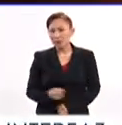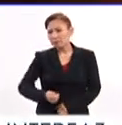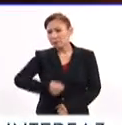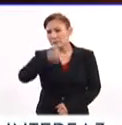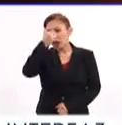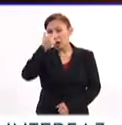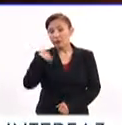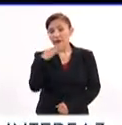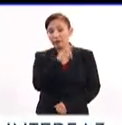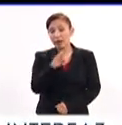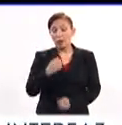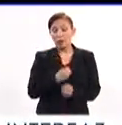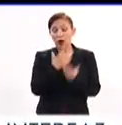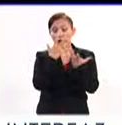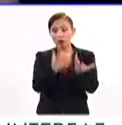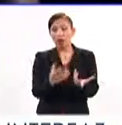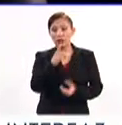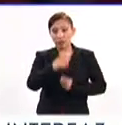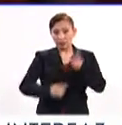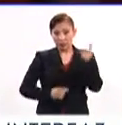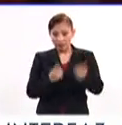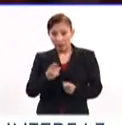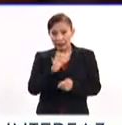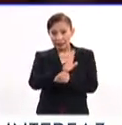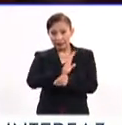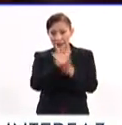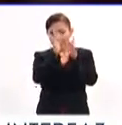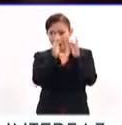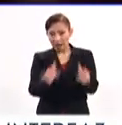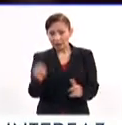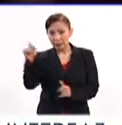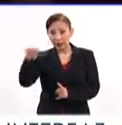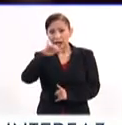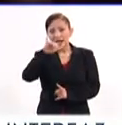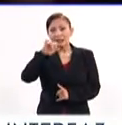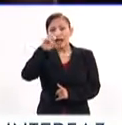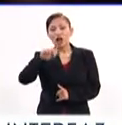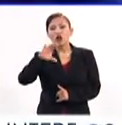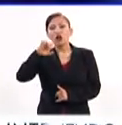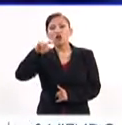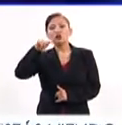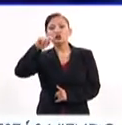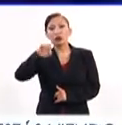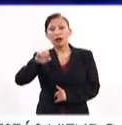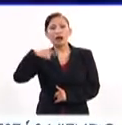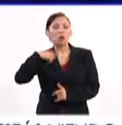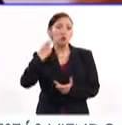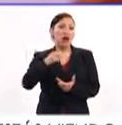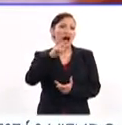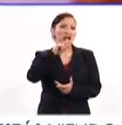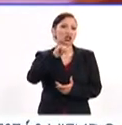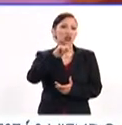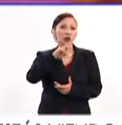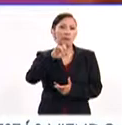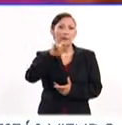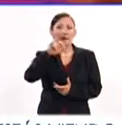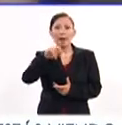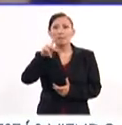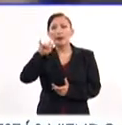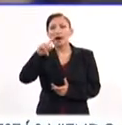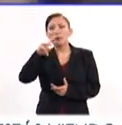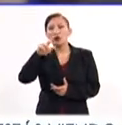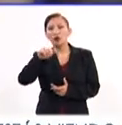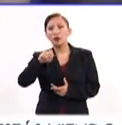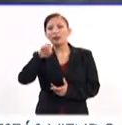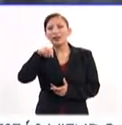primero en celebrarlo fue el poeta, dramaturgo y cineasta francés Jean Cocteau, seguido por nombres como Arthur Miller, Pablo Neruda,